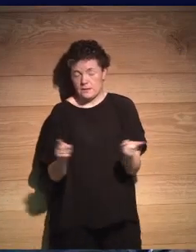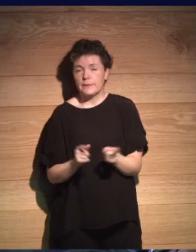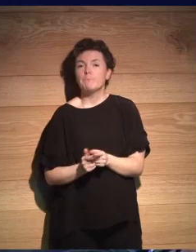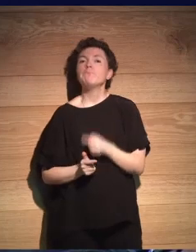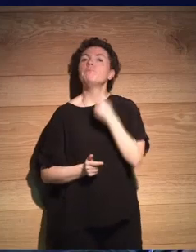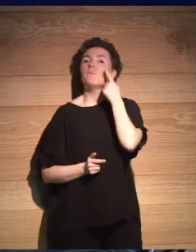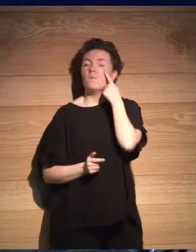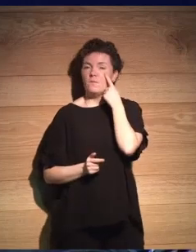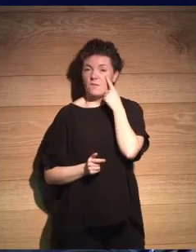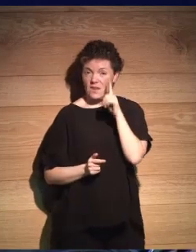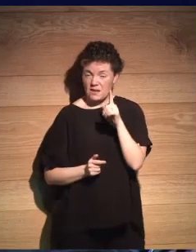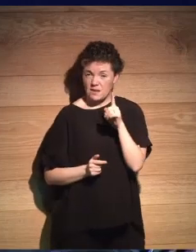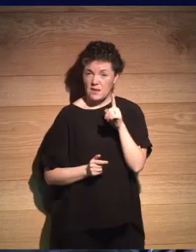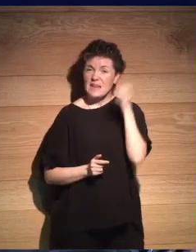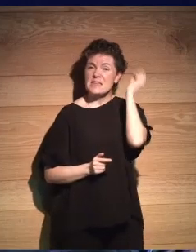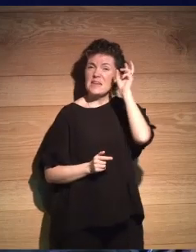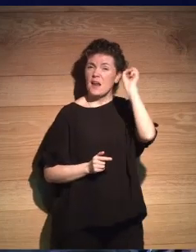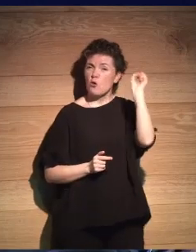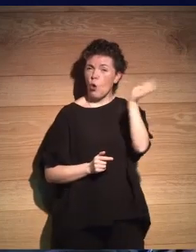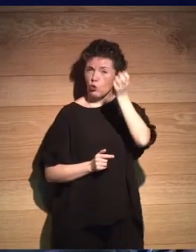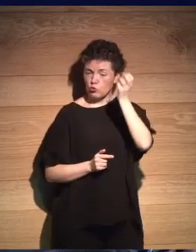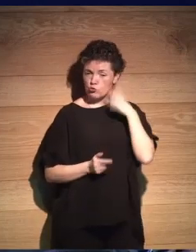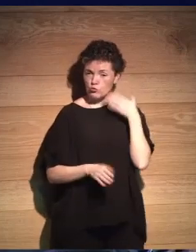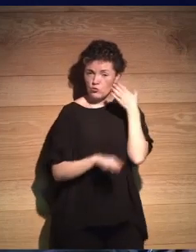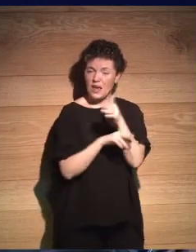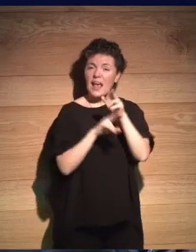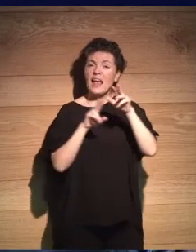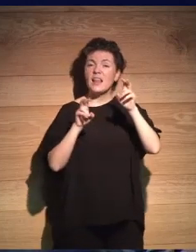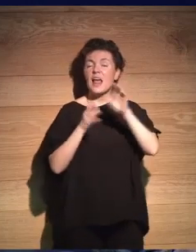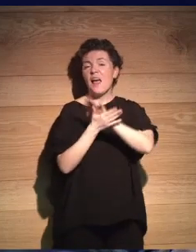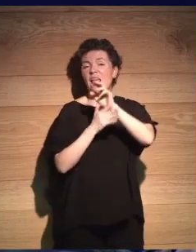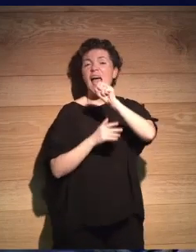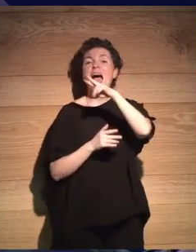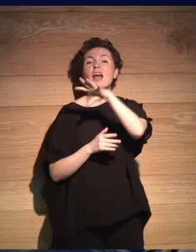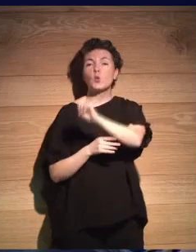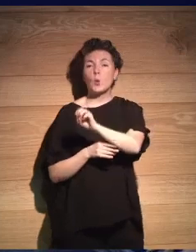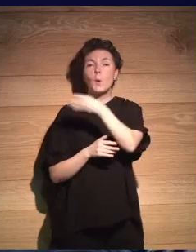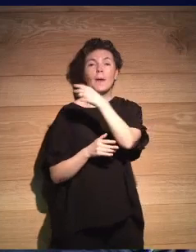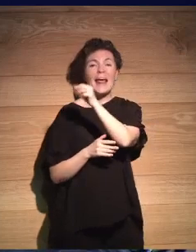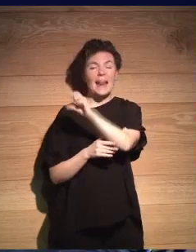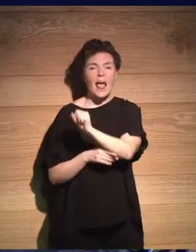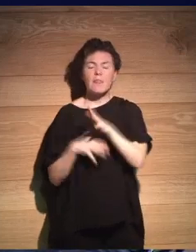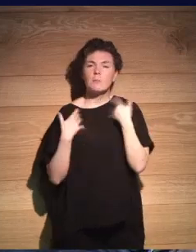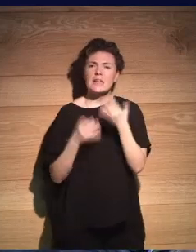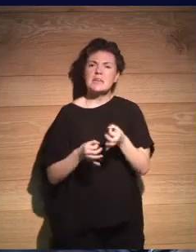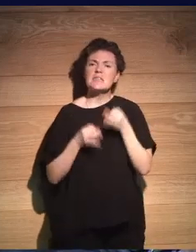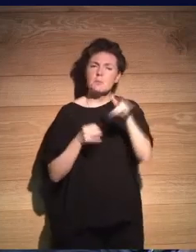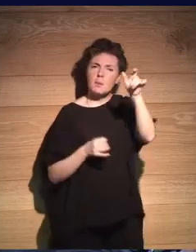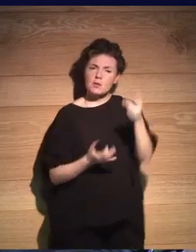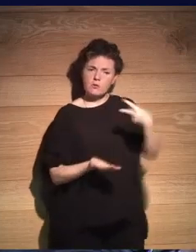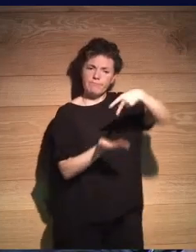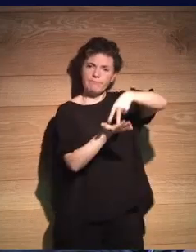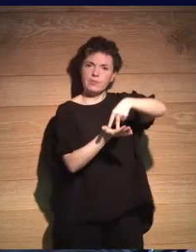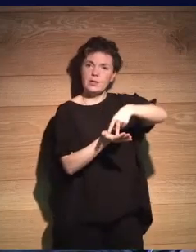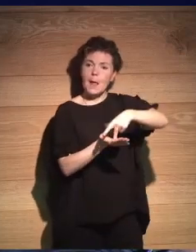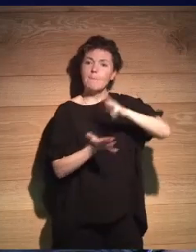Fíjate que en otras charlas que he estado sobre Arturo Barea, de repente siempre aparece alguien que dice,